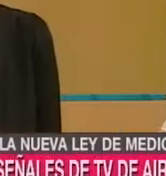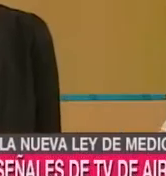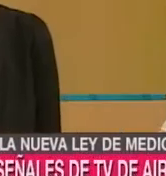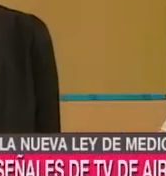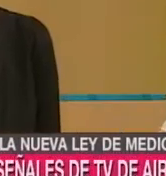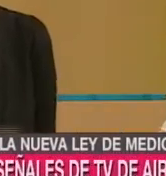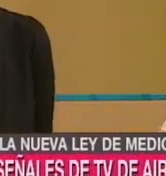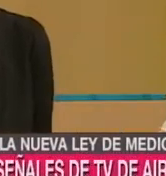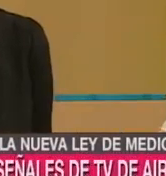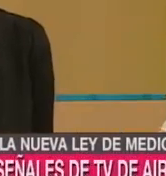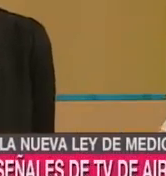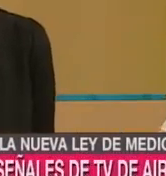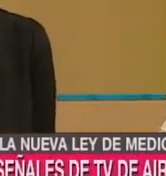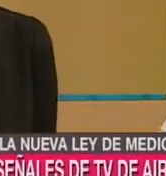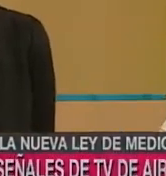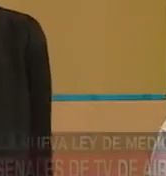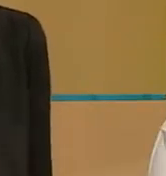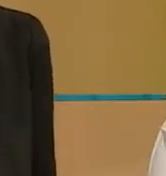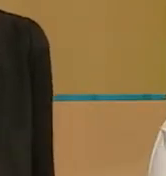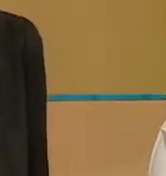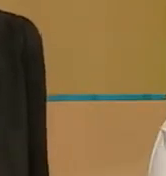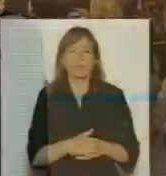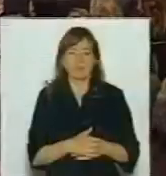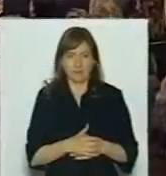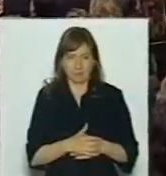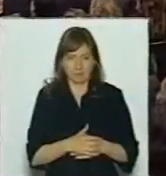también decía esto que vas a ver ahora, LCD para todos.